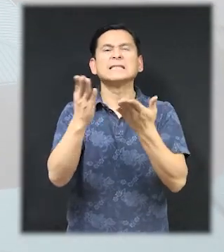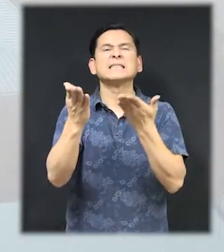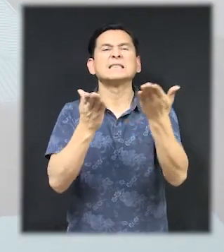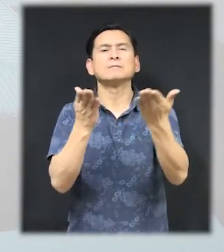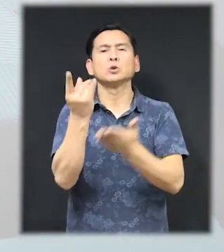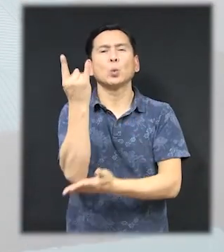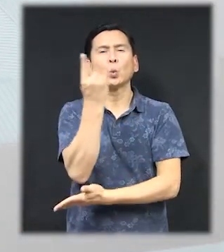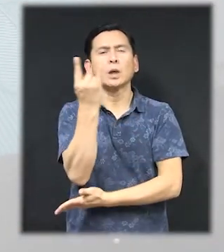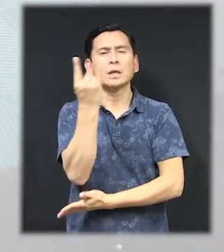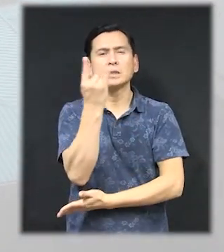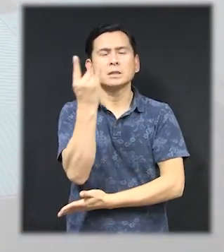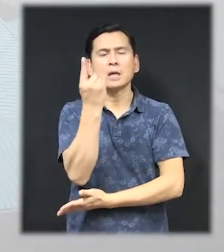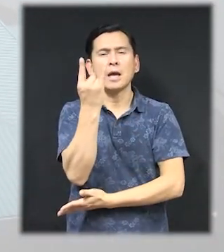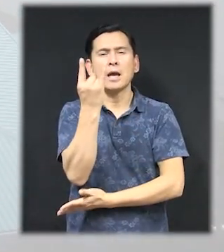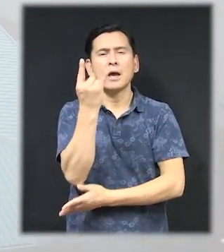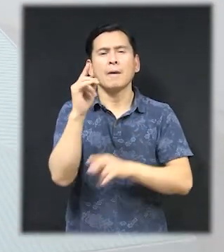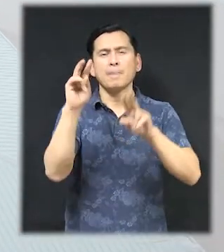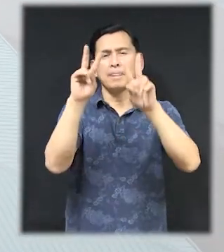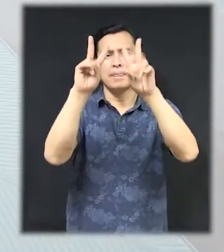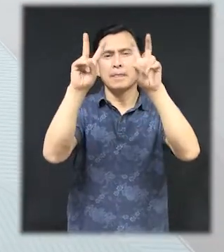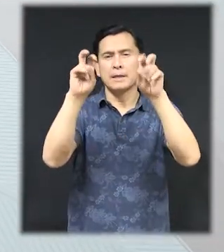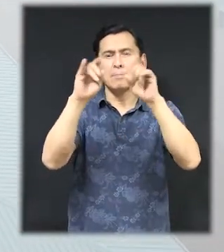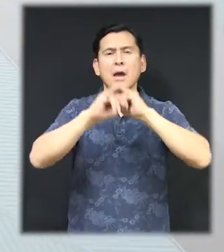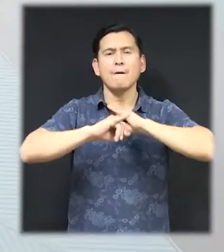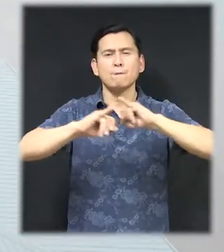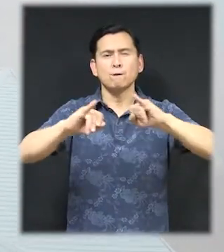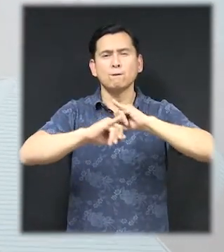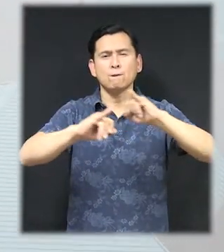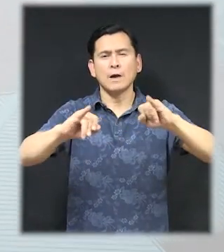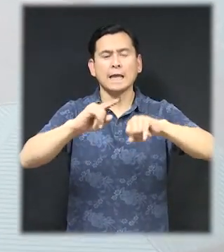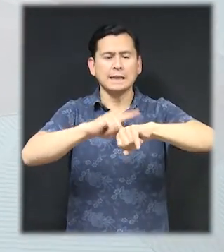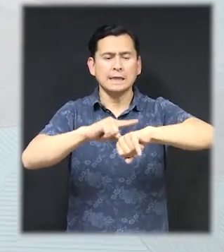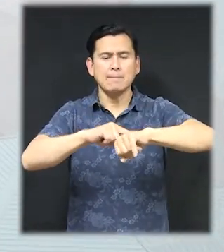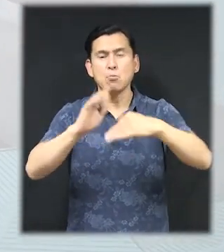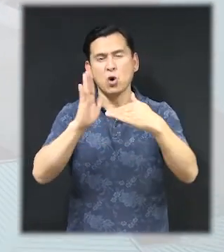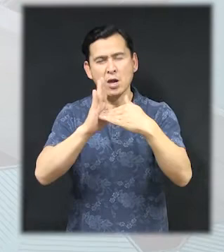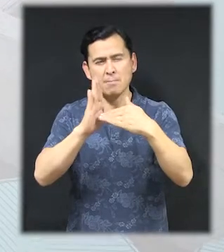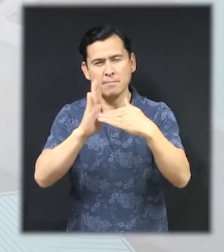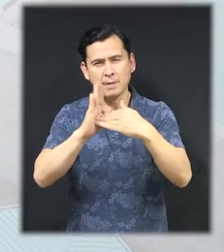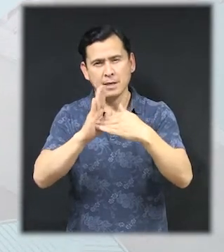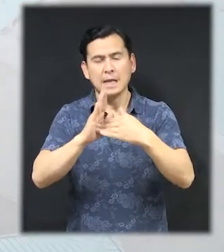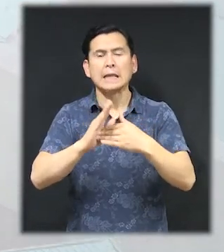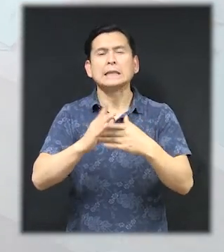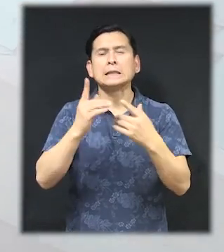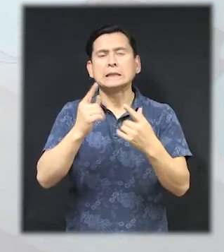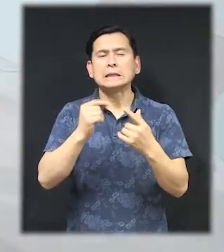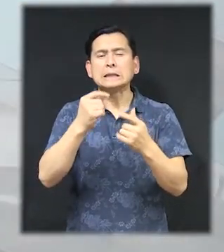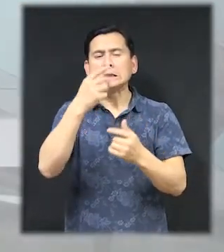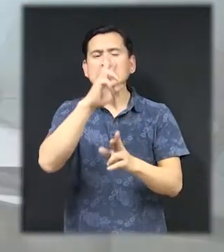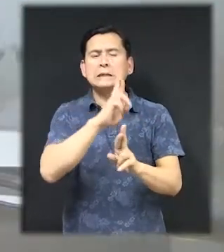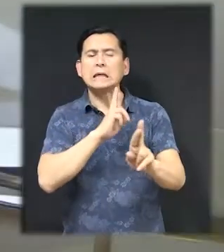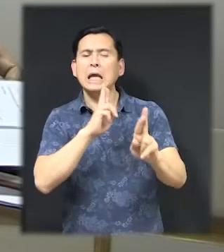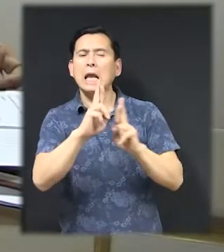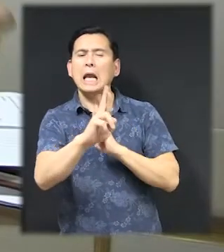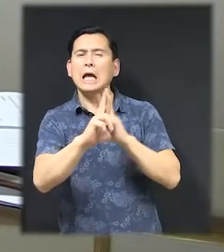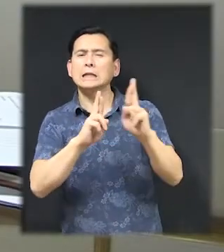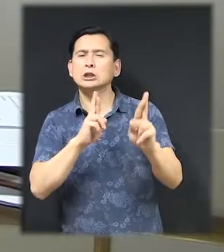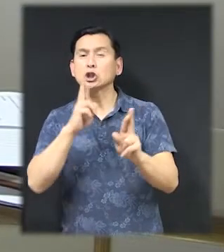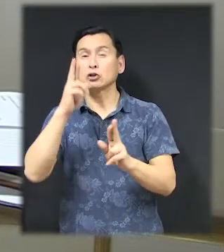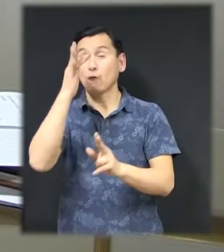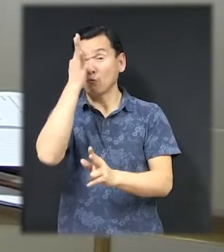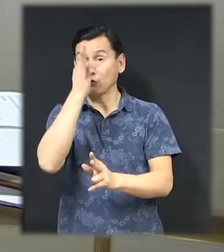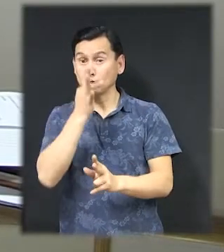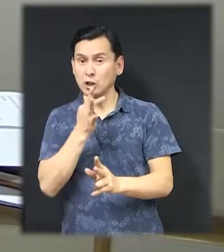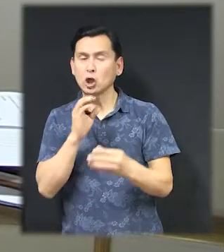para nosotros mantener un vínculo de contacto e información con la comunidad, de tal modo de que